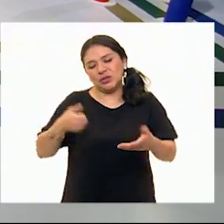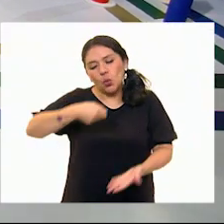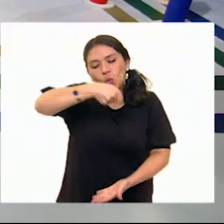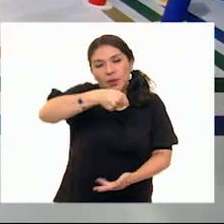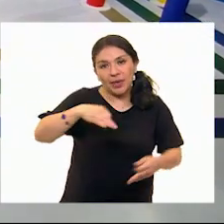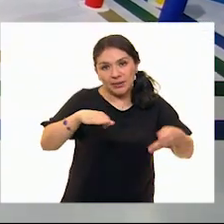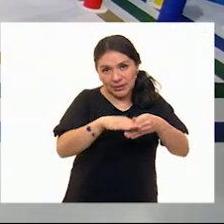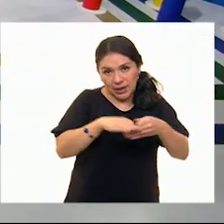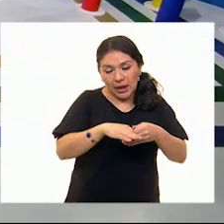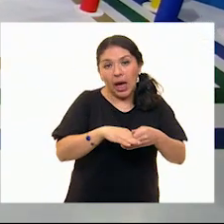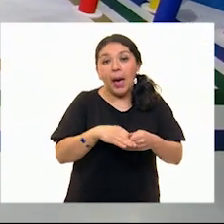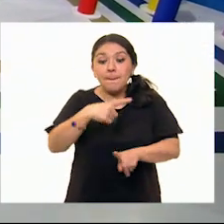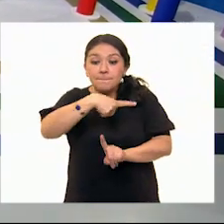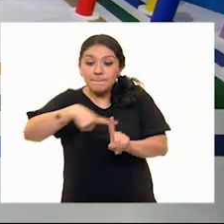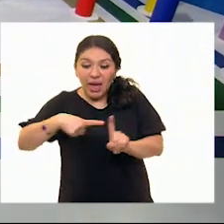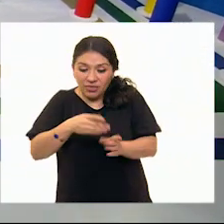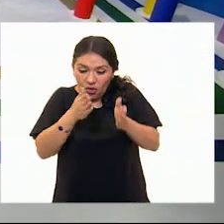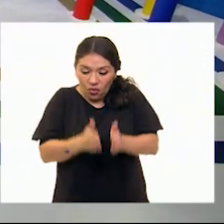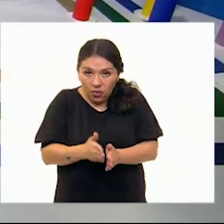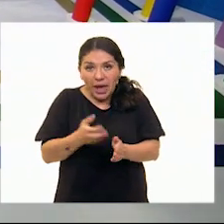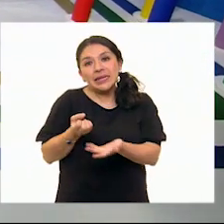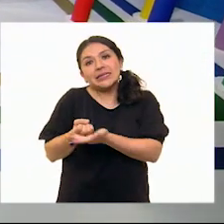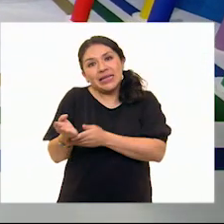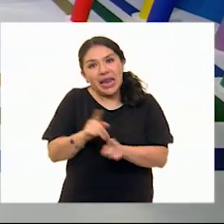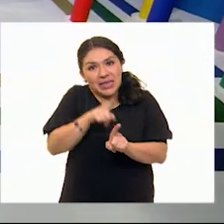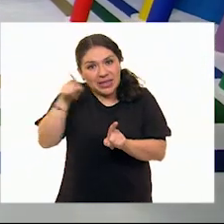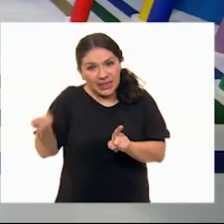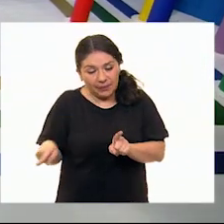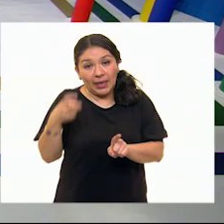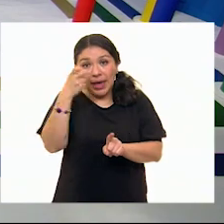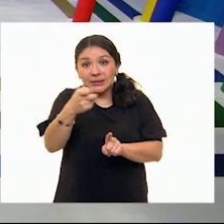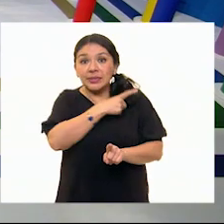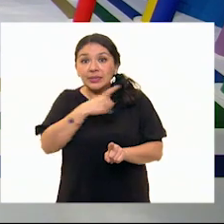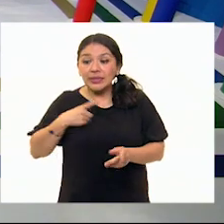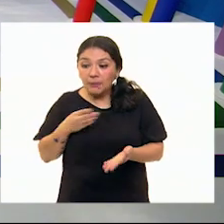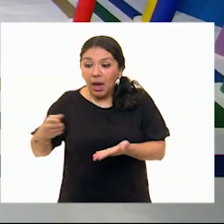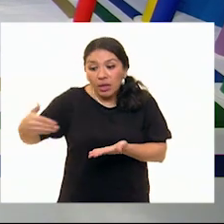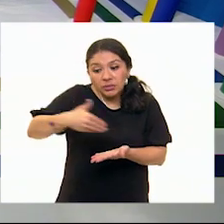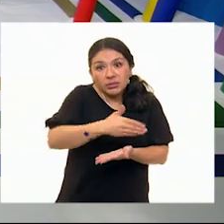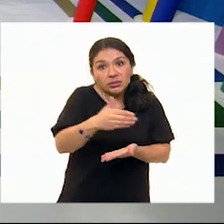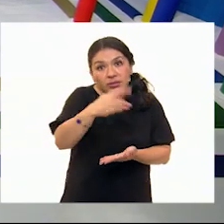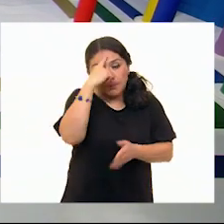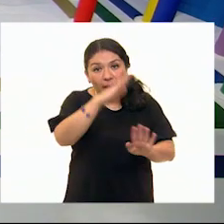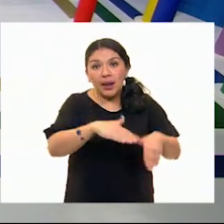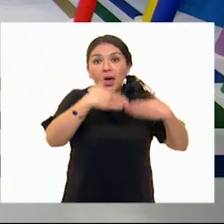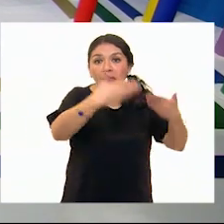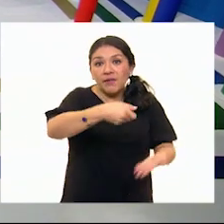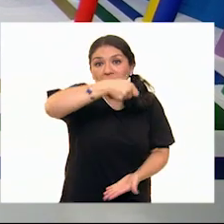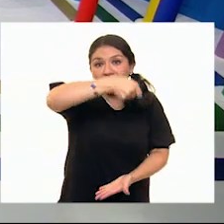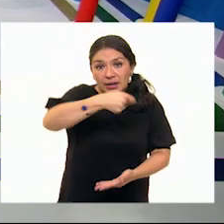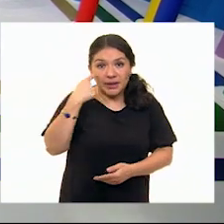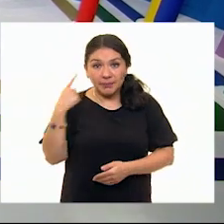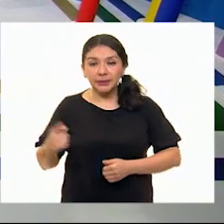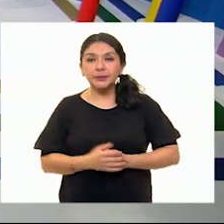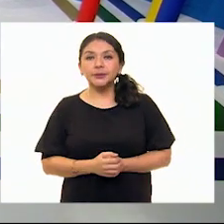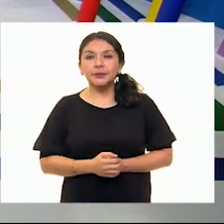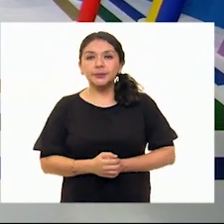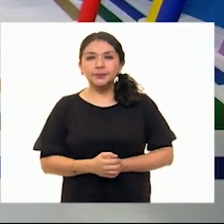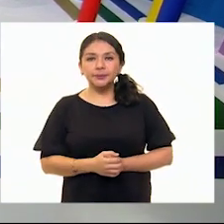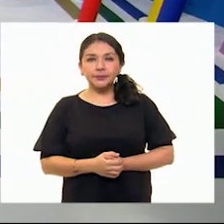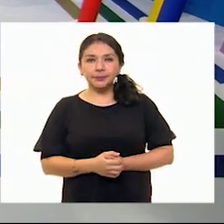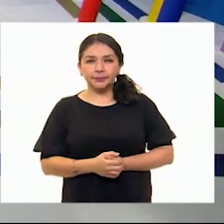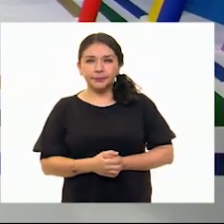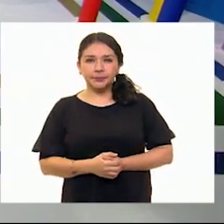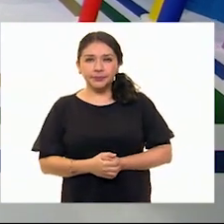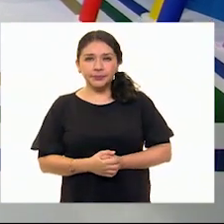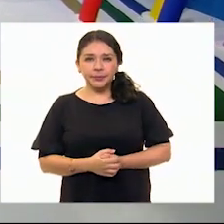salida aquí. Ese sería el trayecto que tendrías que hacer antes de volver a llegar a la cubeta. A ver, cubeta en medio salida, ¿cómo le harías? Cubeta,